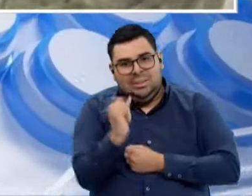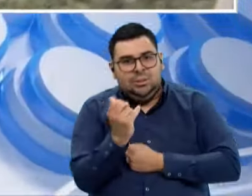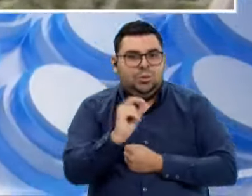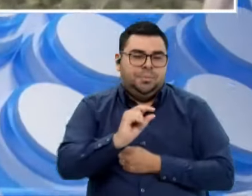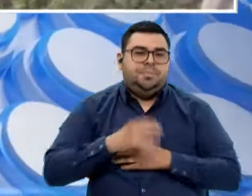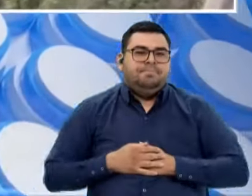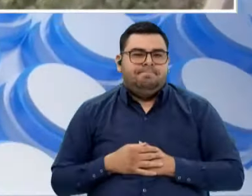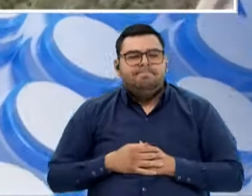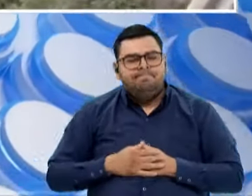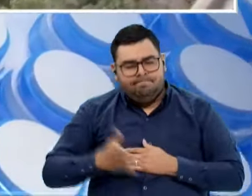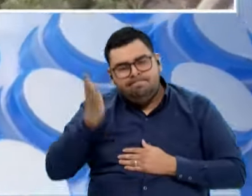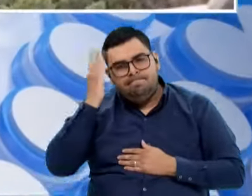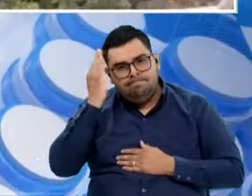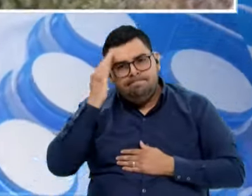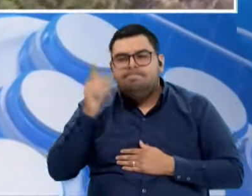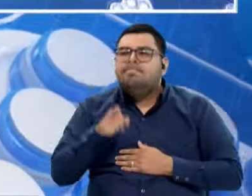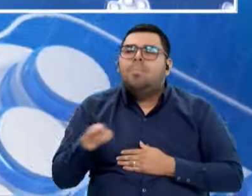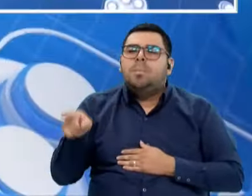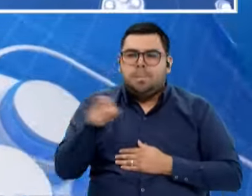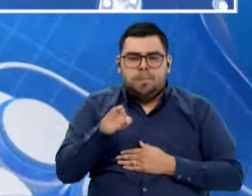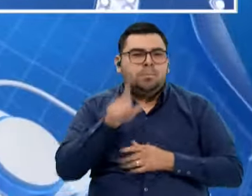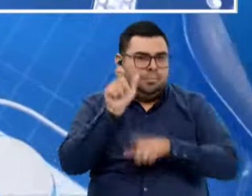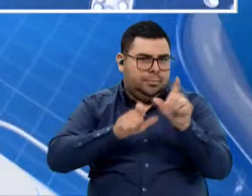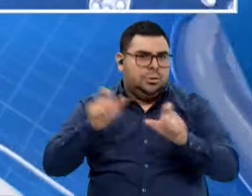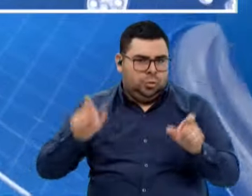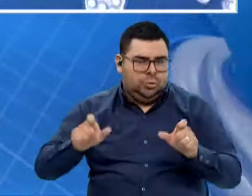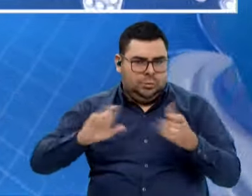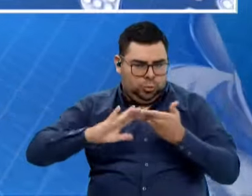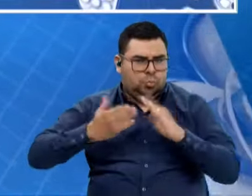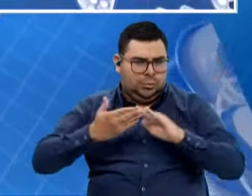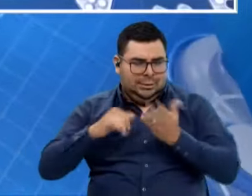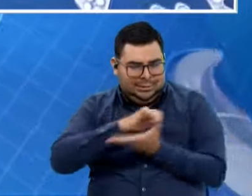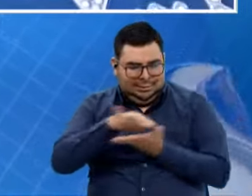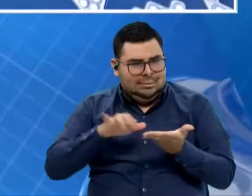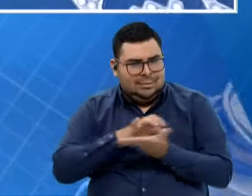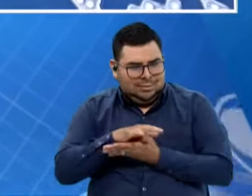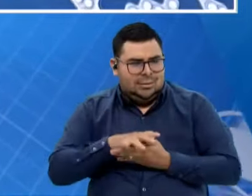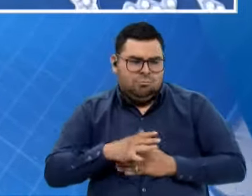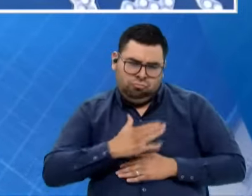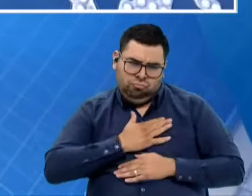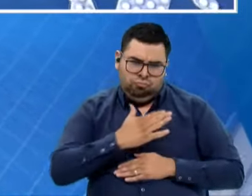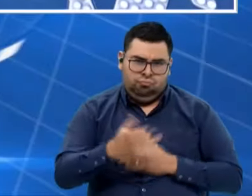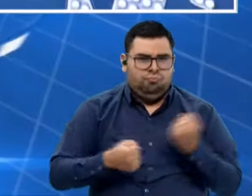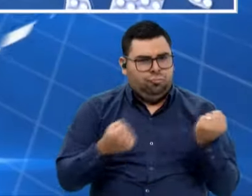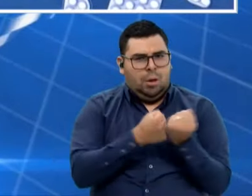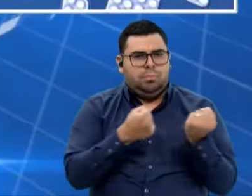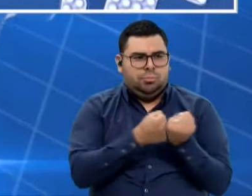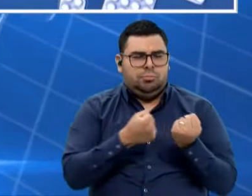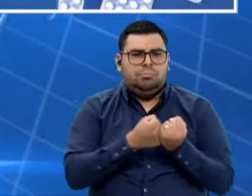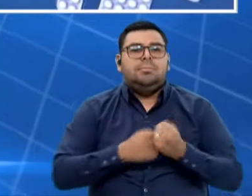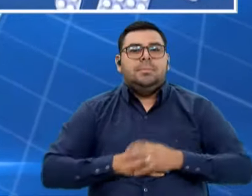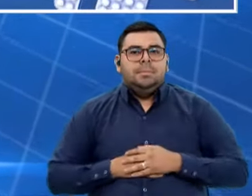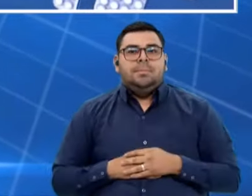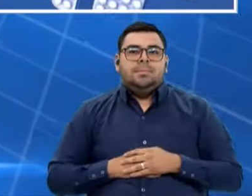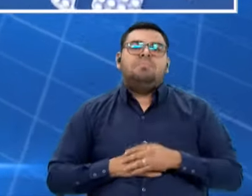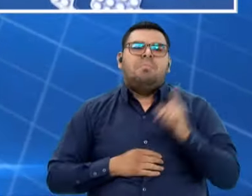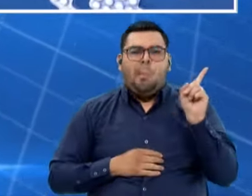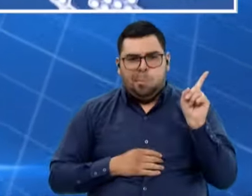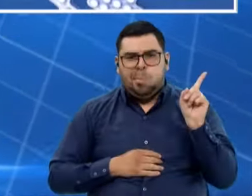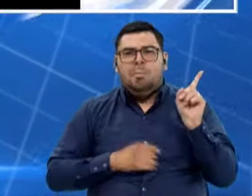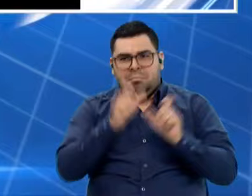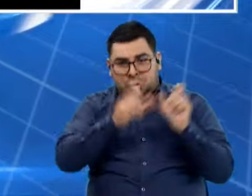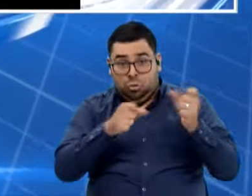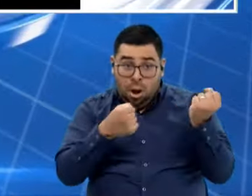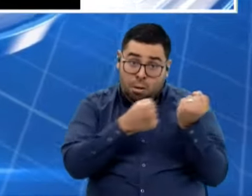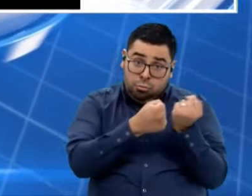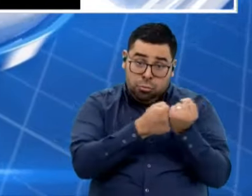la solidaridad de los santanderianos porque obviamente han llevado bastantes víveres a las personas que están allá, entre voluntarios que conocen